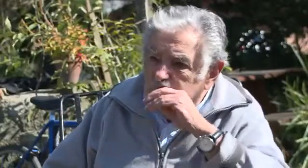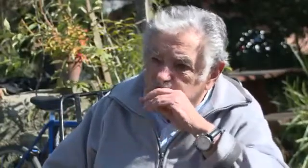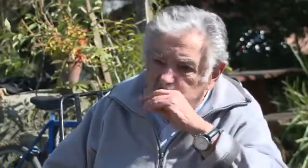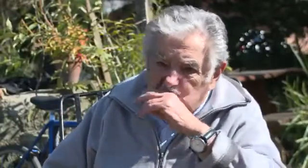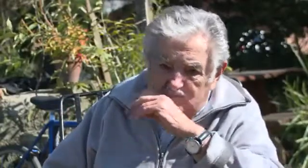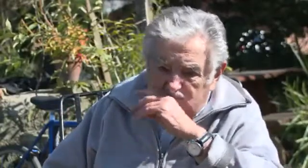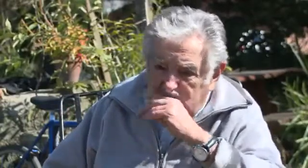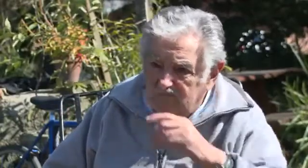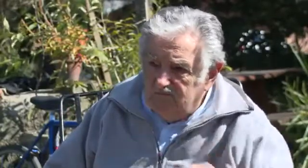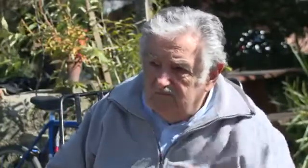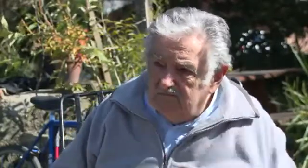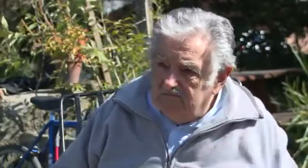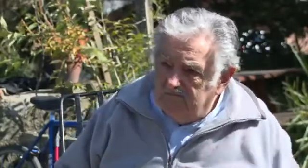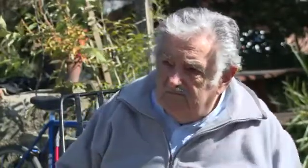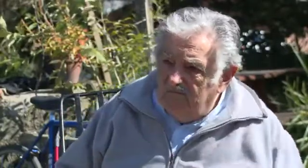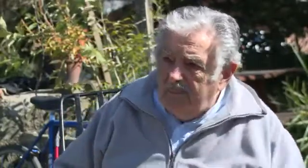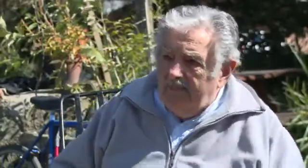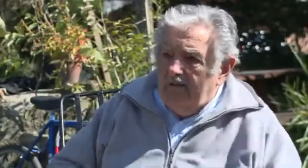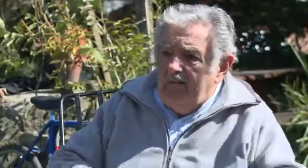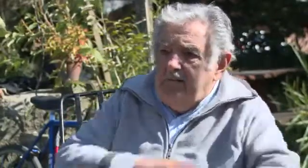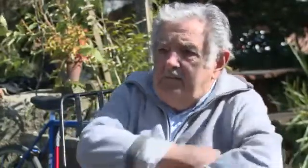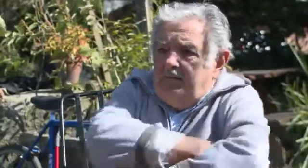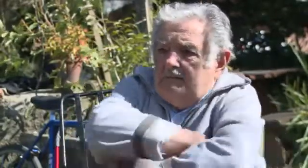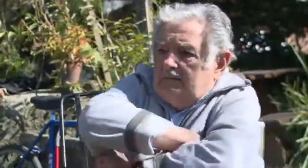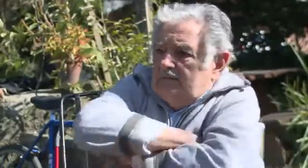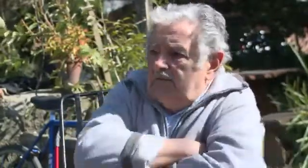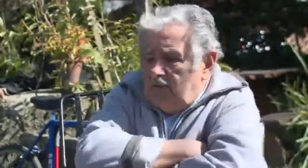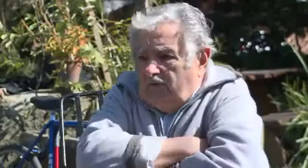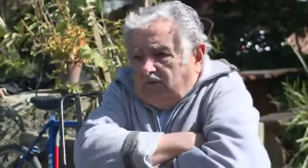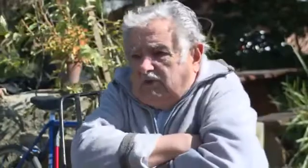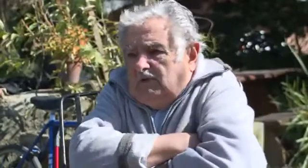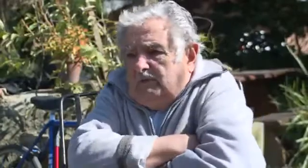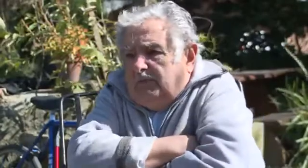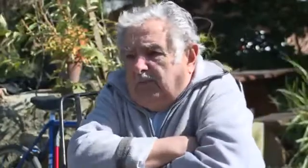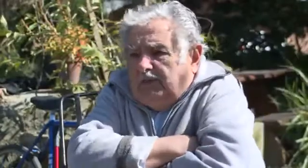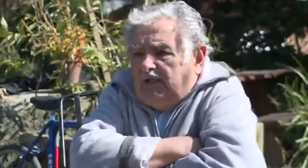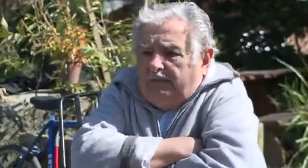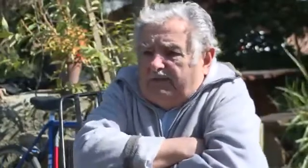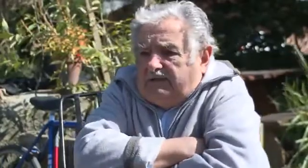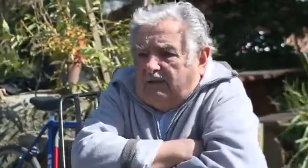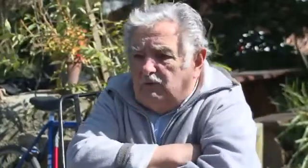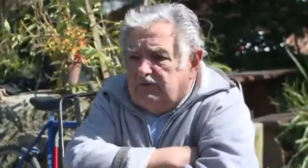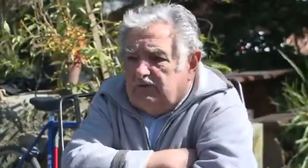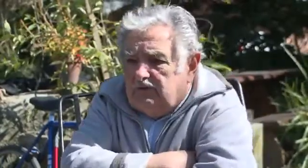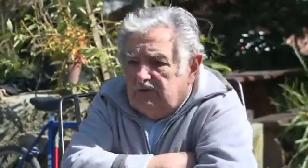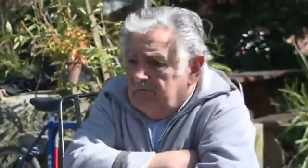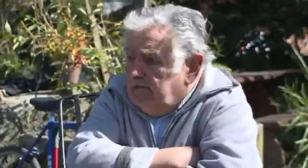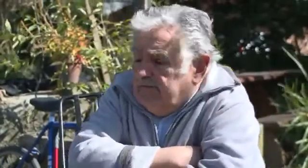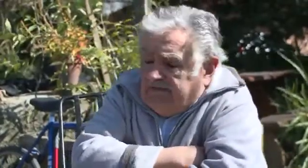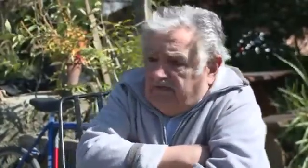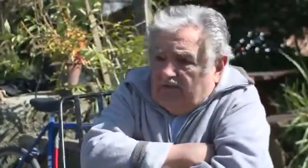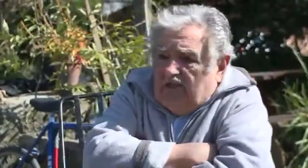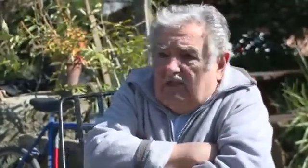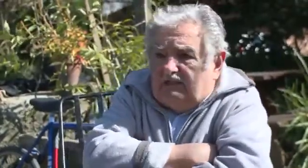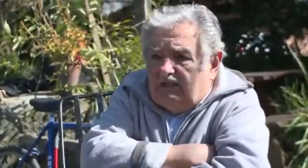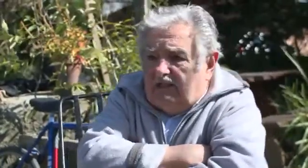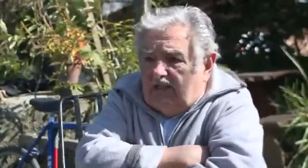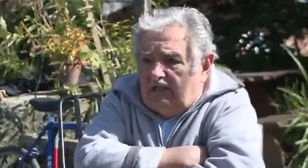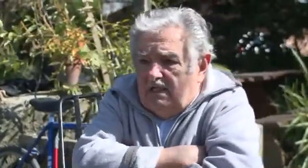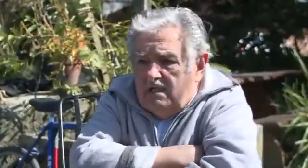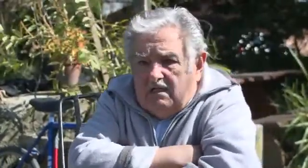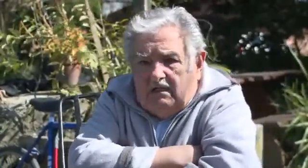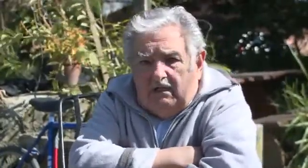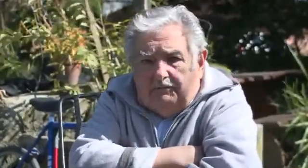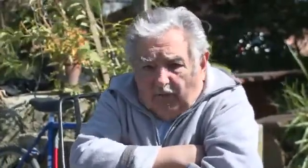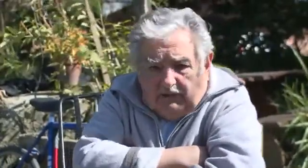de esto? Porque claro, todo dice el presidente Mujica, el presidente más pobre del mundo. No soy más pobre, es el que precisa mucho. Mi definición es la